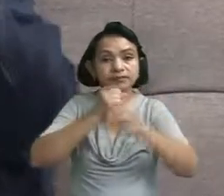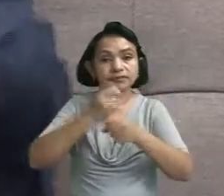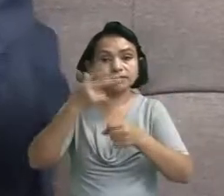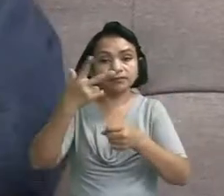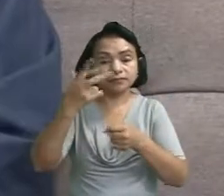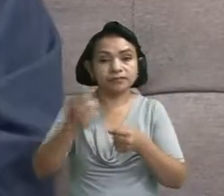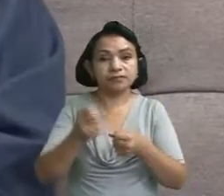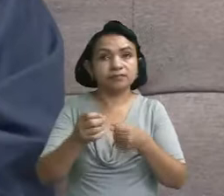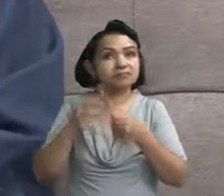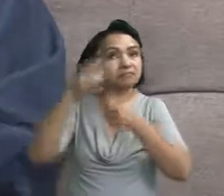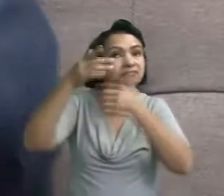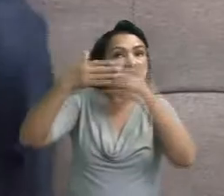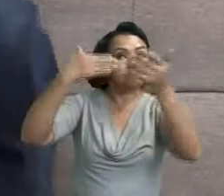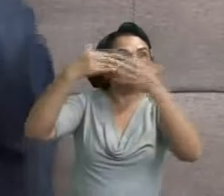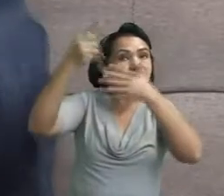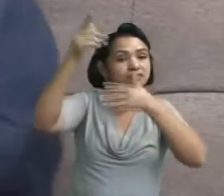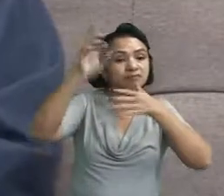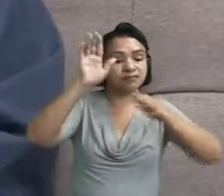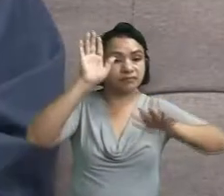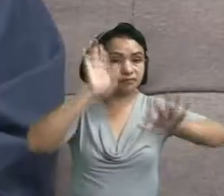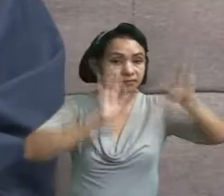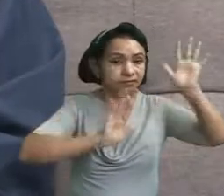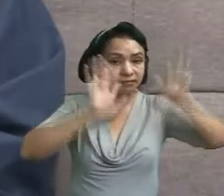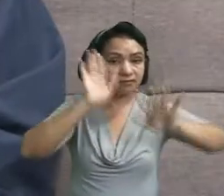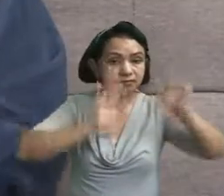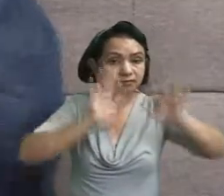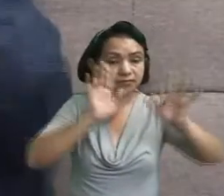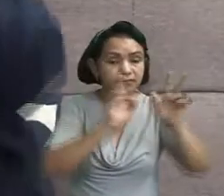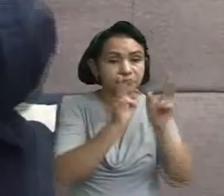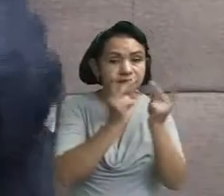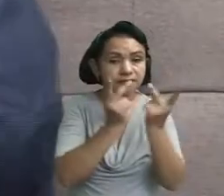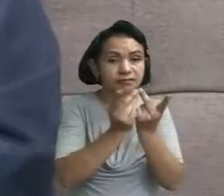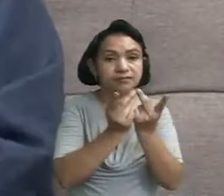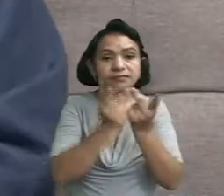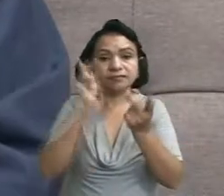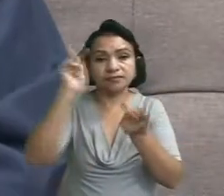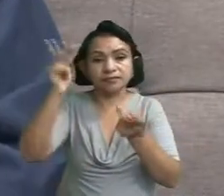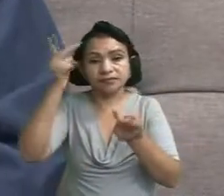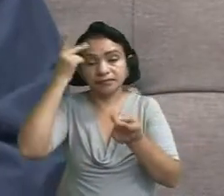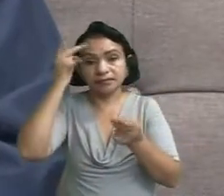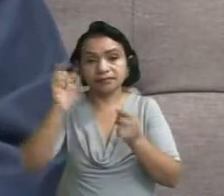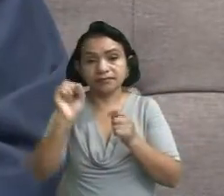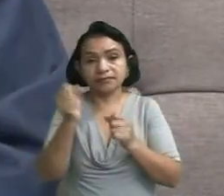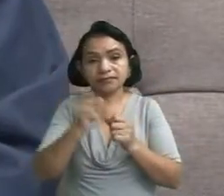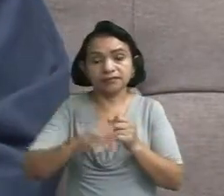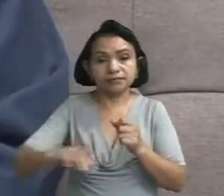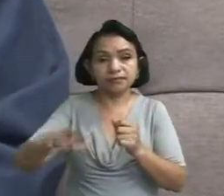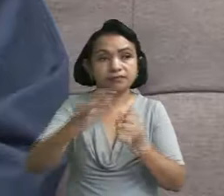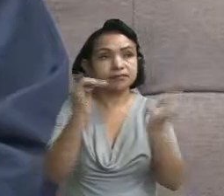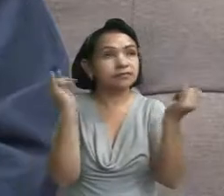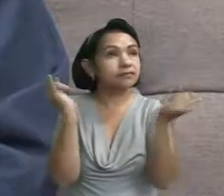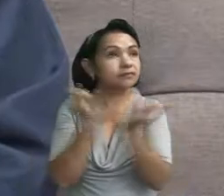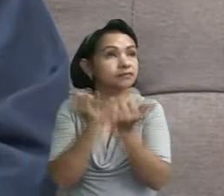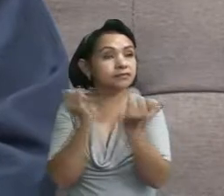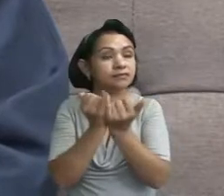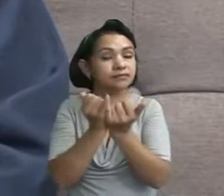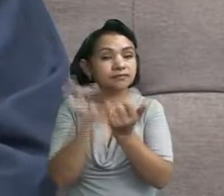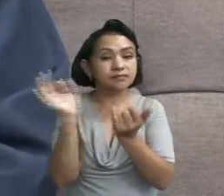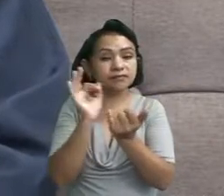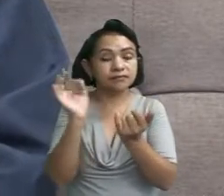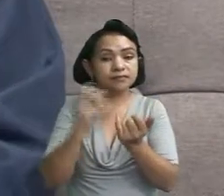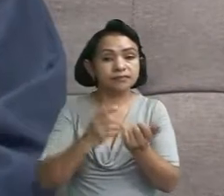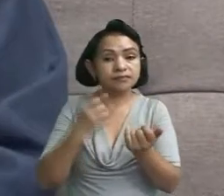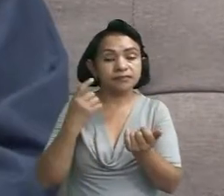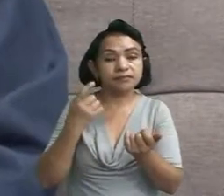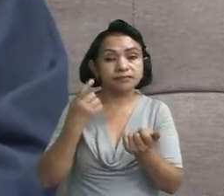en derechos sociales, en derecho a la participación social y política, ¿verdad? Igualmente avanzó en los